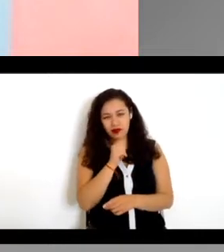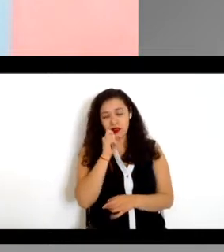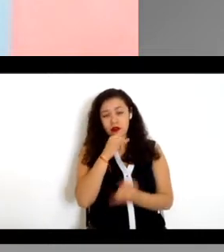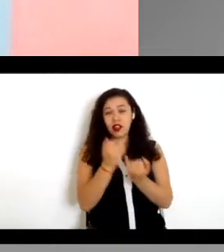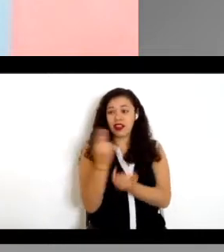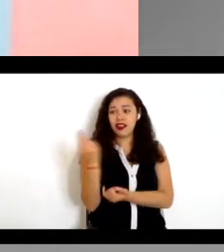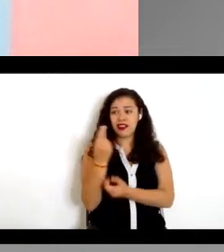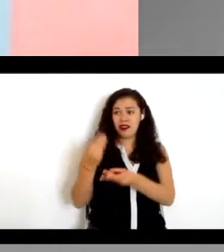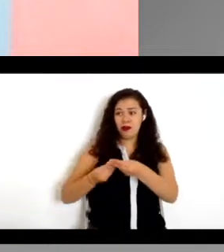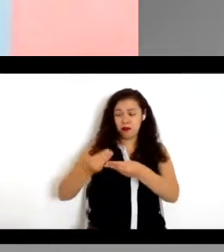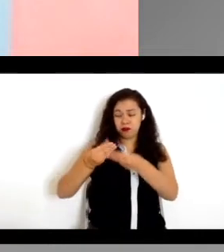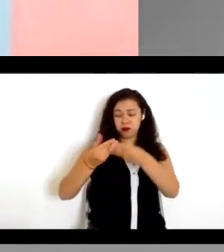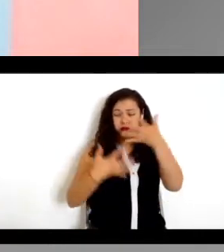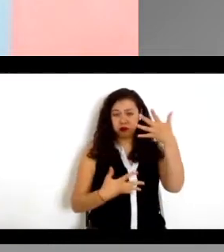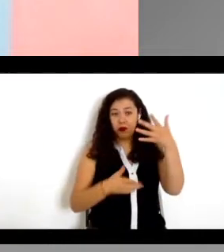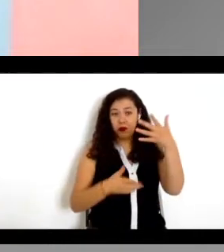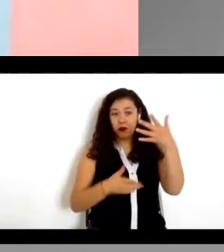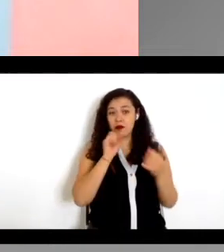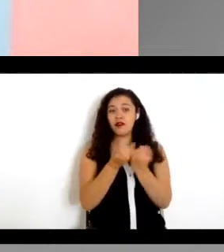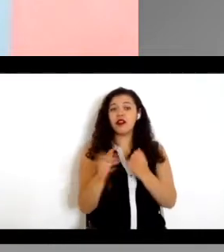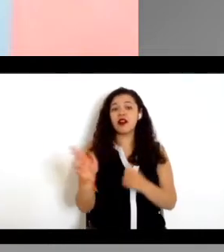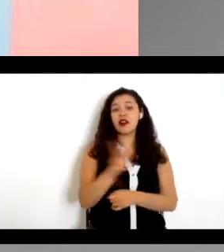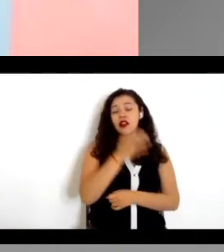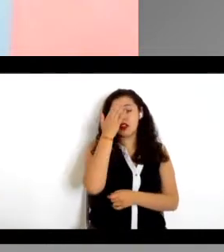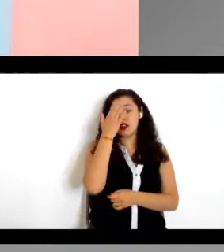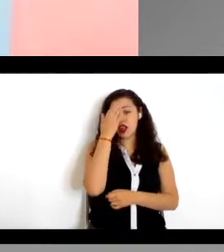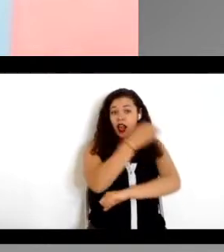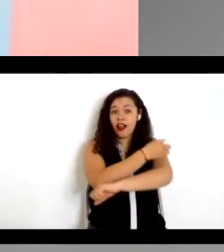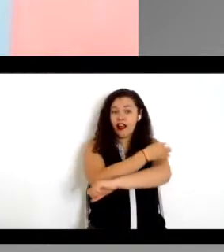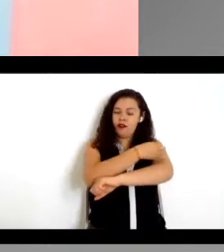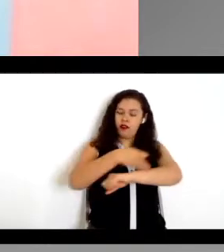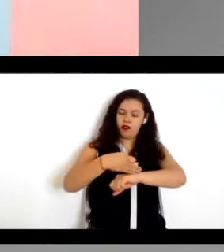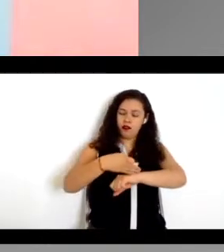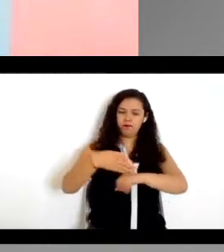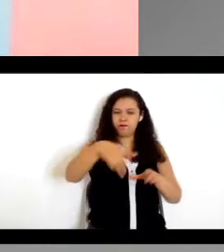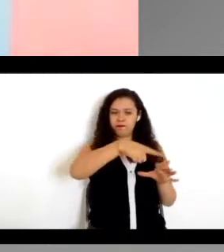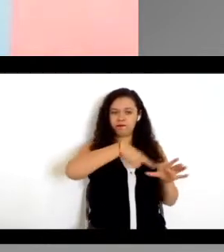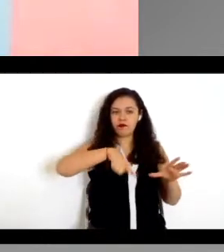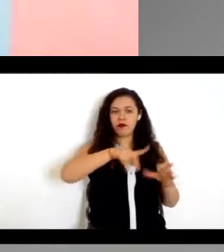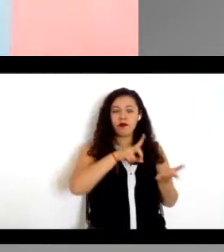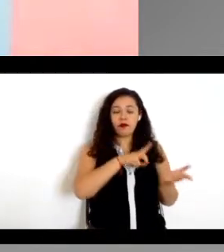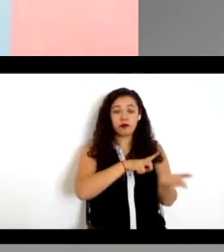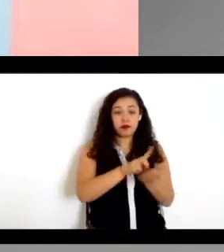un reconocimiento y el impulso que tienen las familias. Muchos de los derechos ganados que hoy